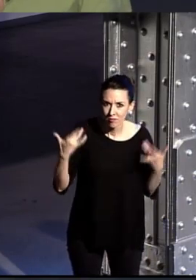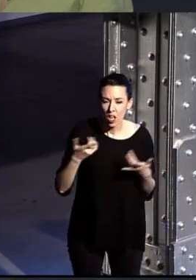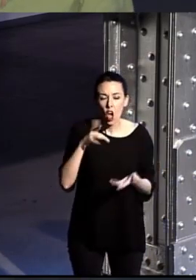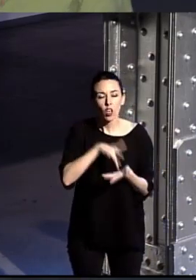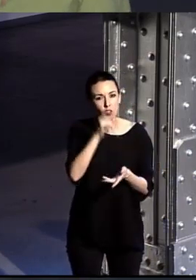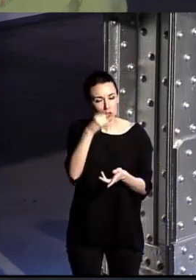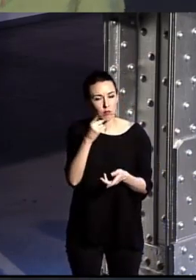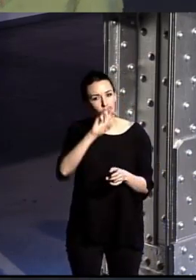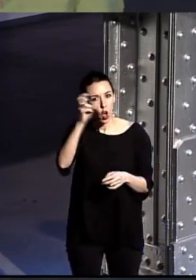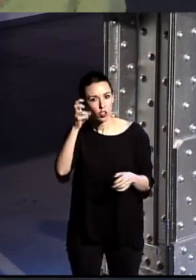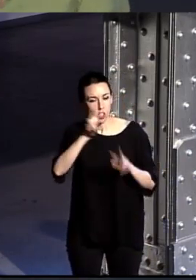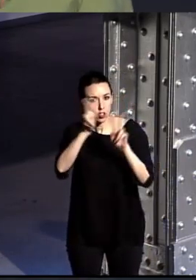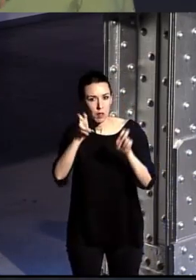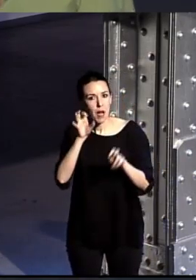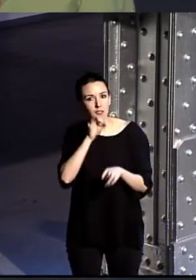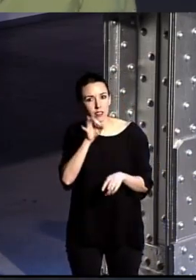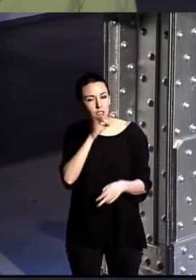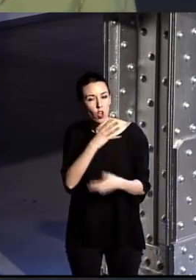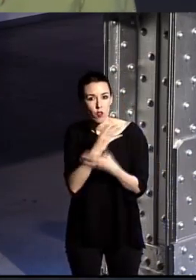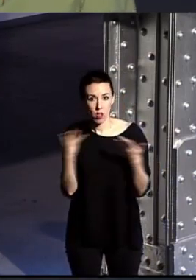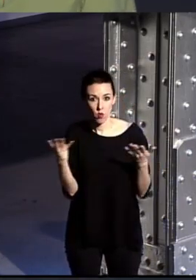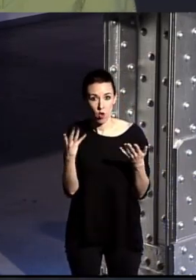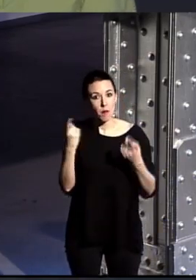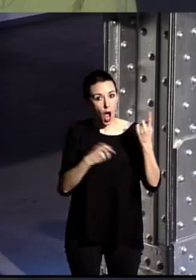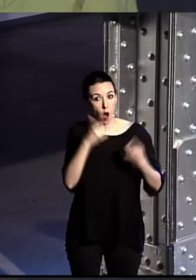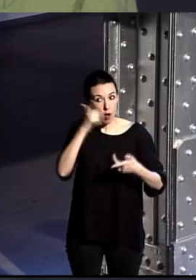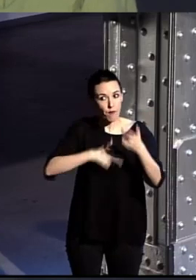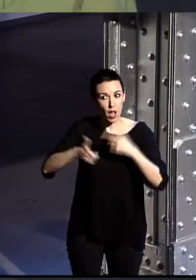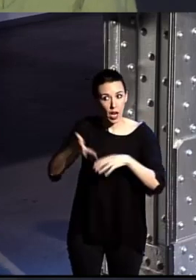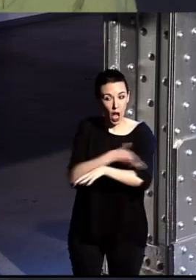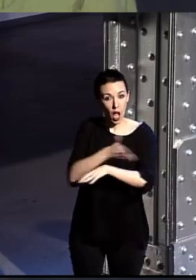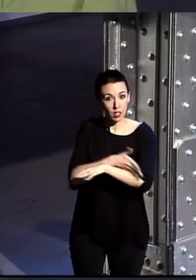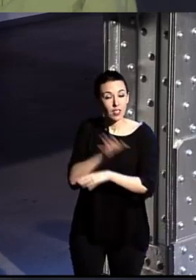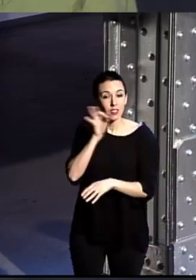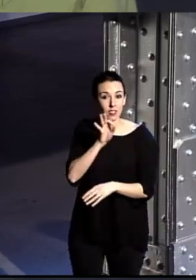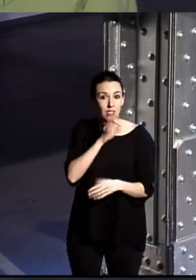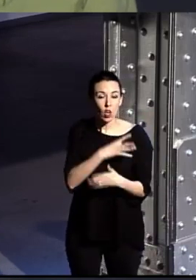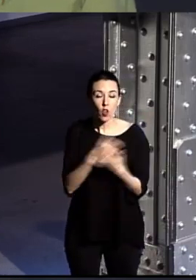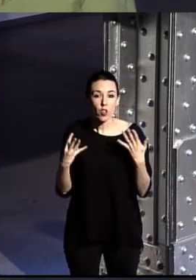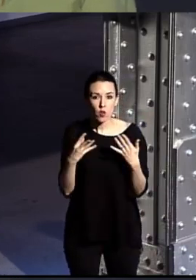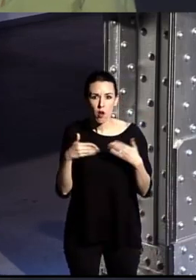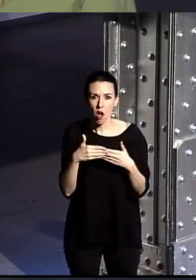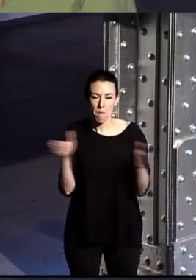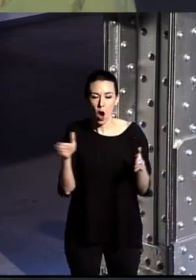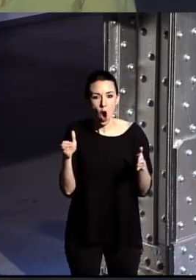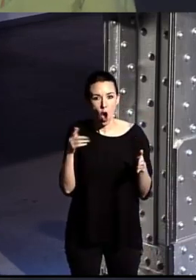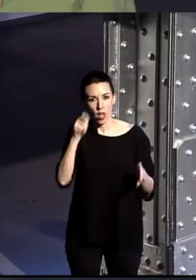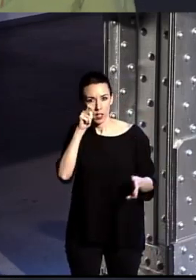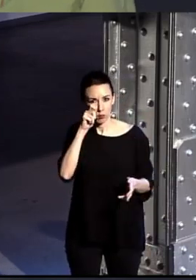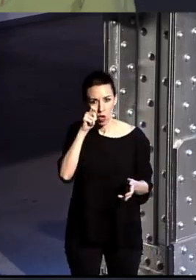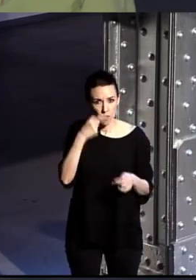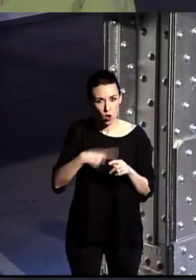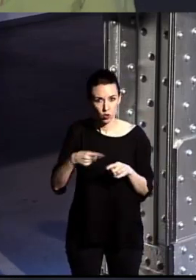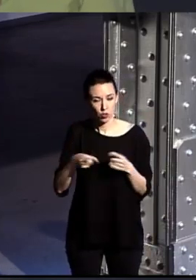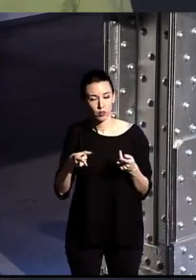otra cuestión que empezó a aparecer en el siglo XIX, ¿no? Aunque había habido viajeras previamente, pero en el siglo XIX esas pioneras de la exploración, ¿no?